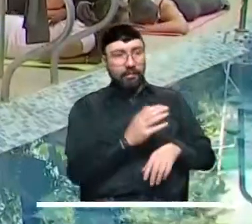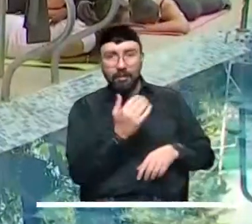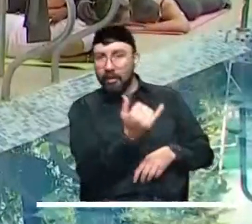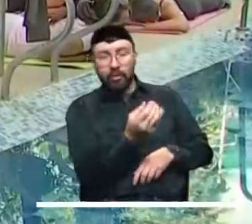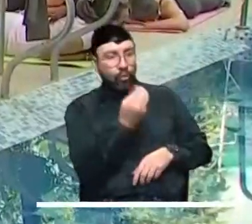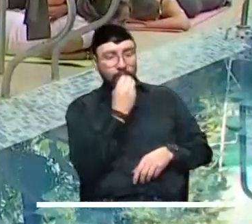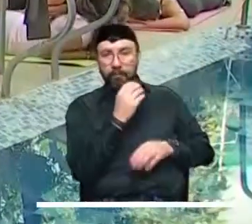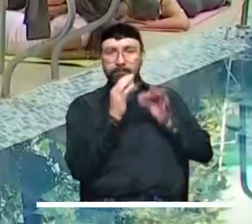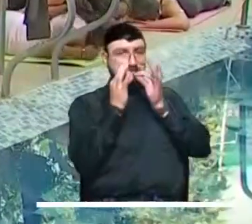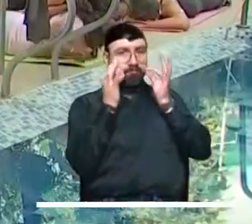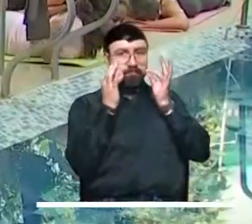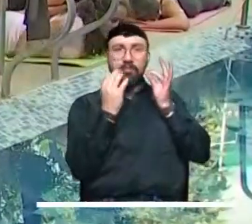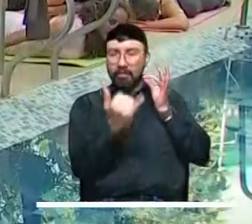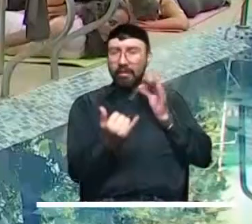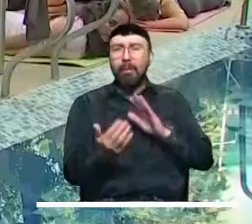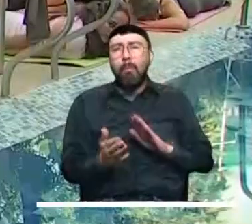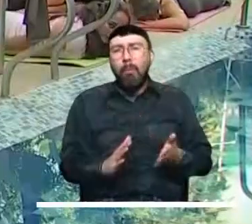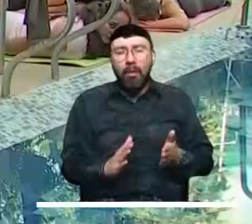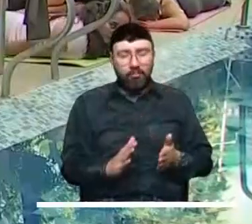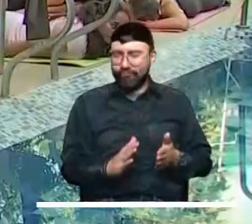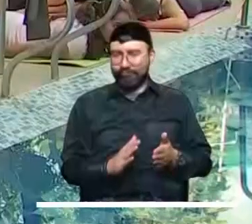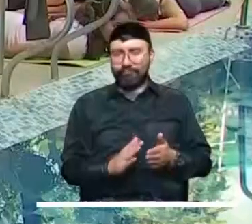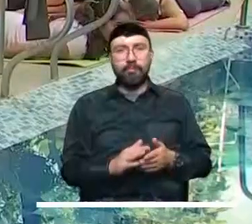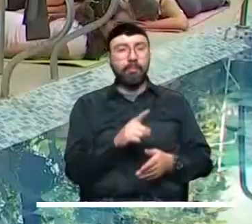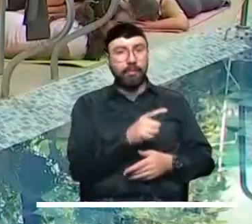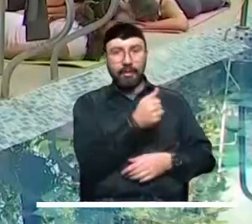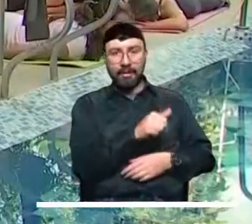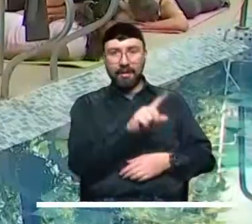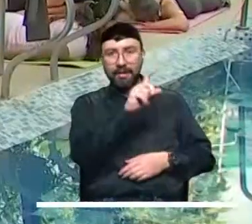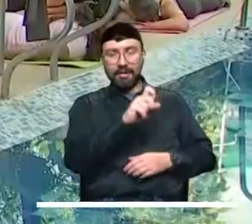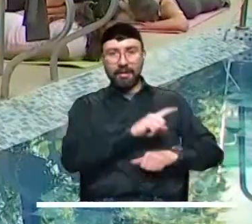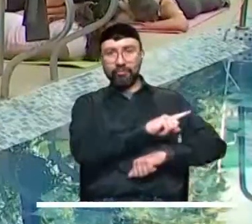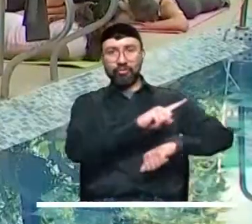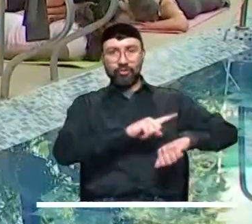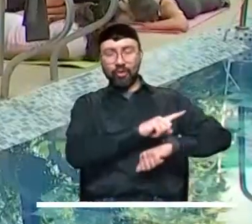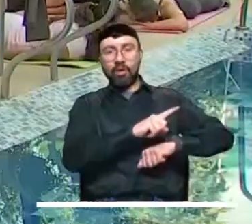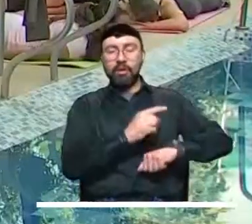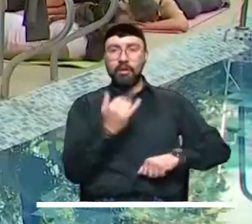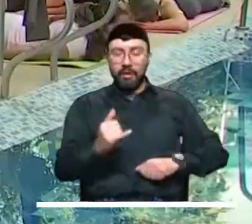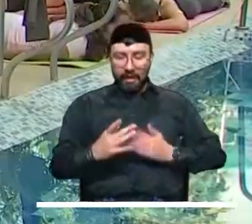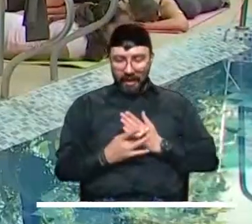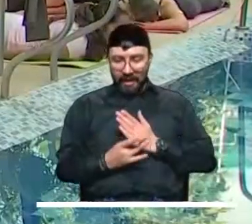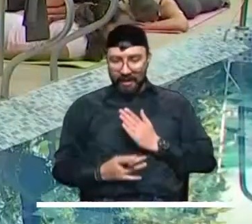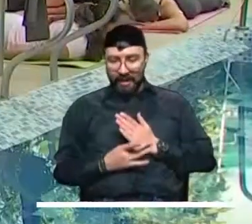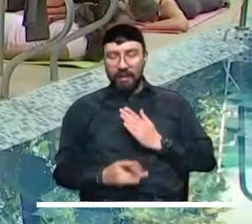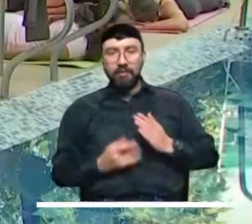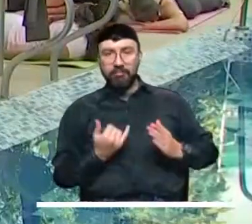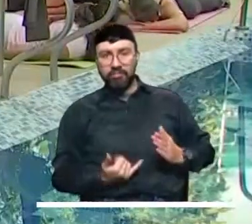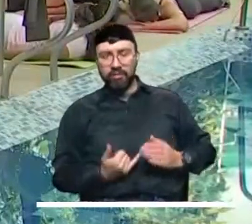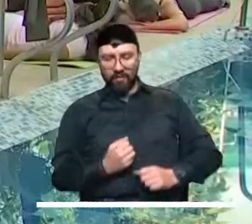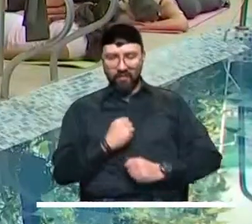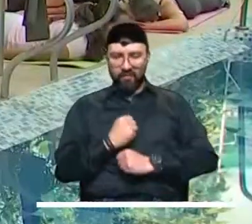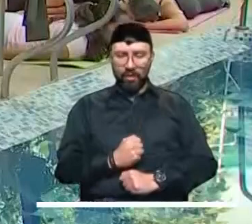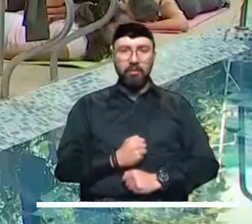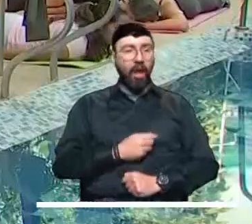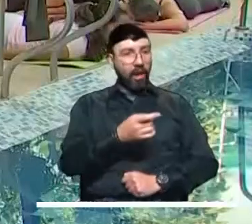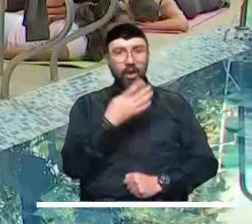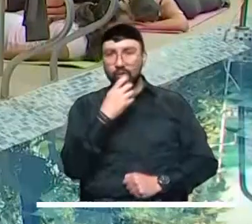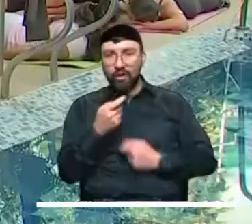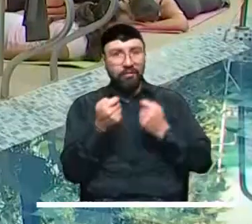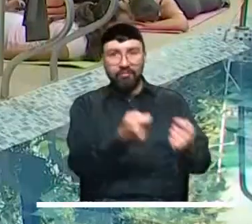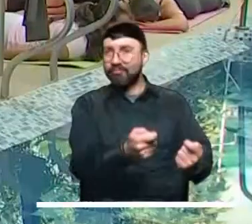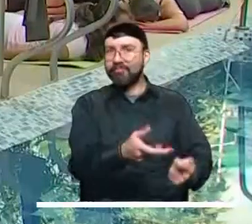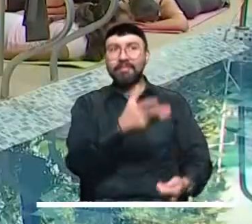muriendo. En esos 16 horas el cuerpo ha tomado la grasa como fuente de energía ya que no se le está aportando los carbohidratos, los